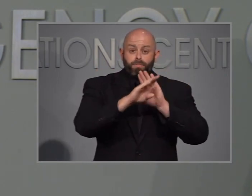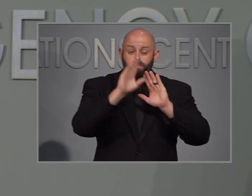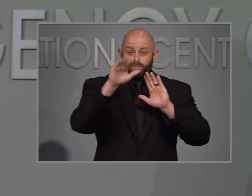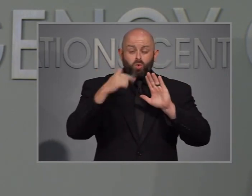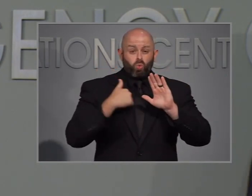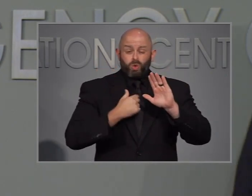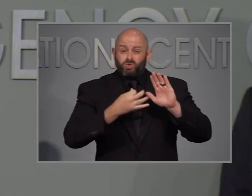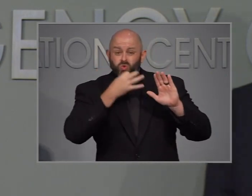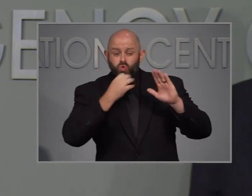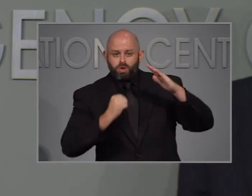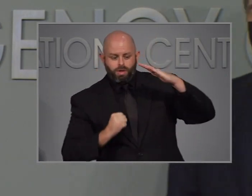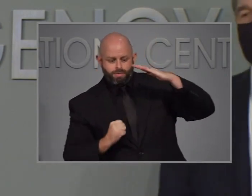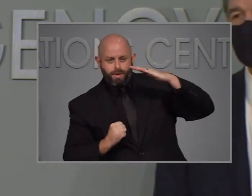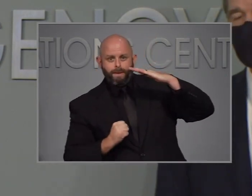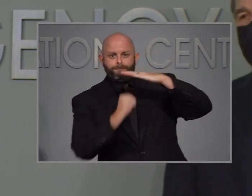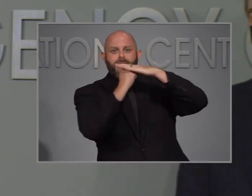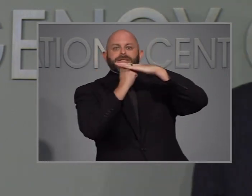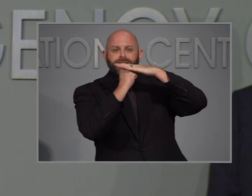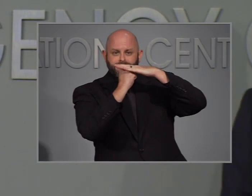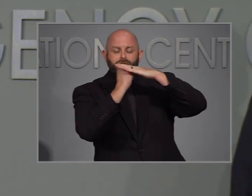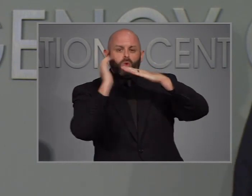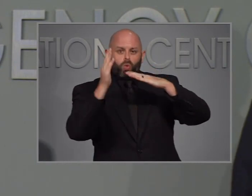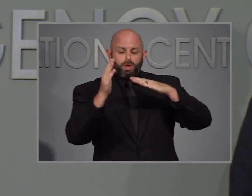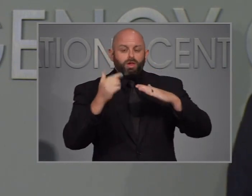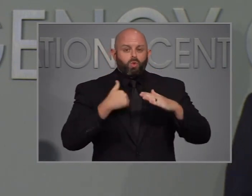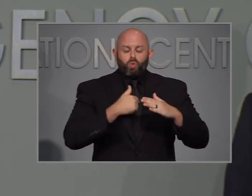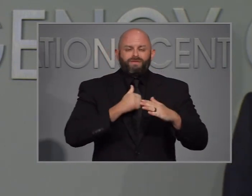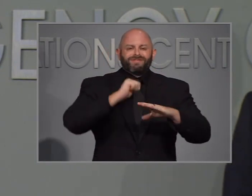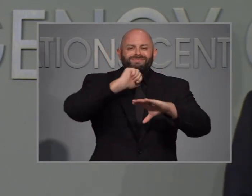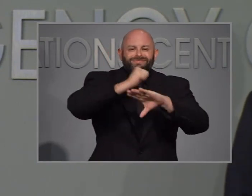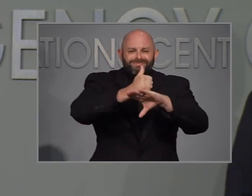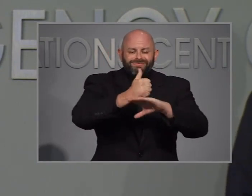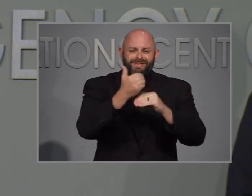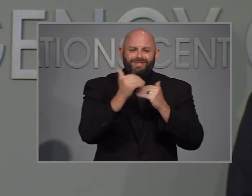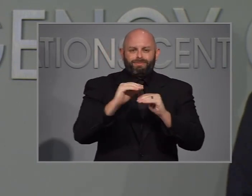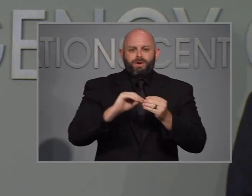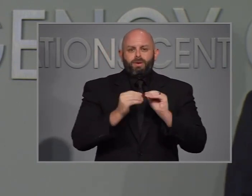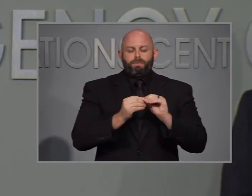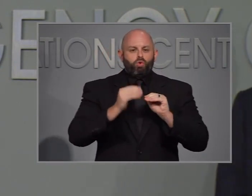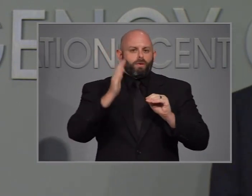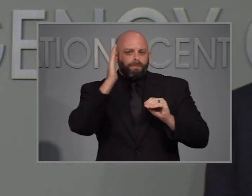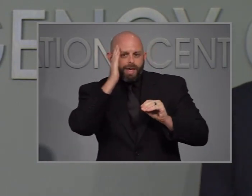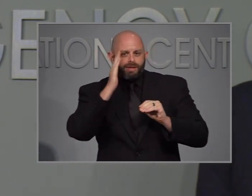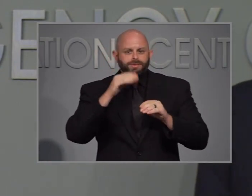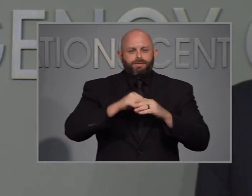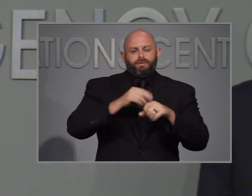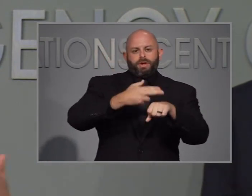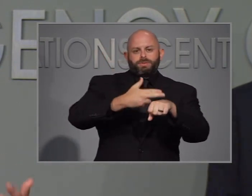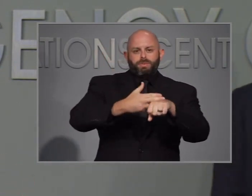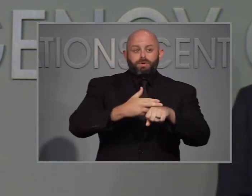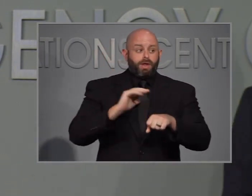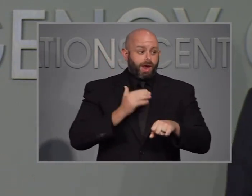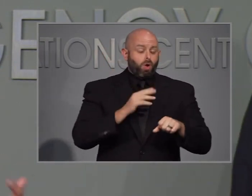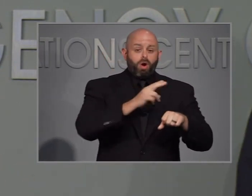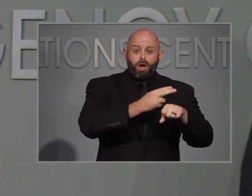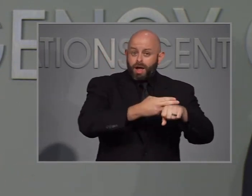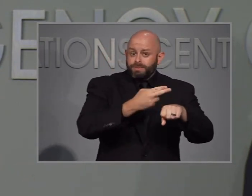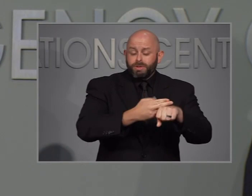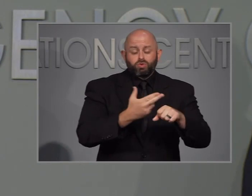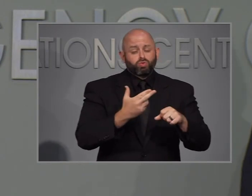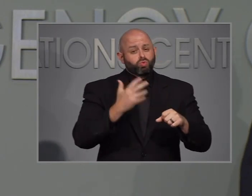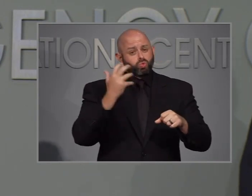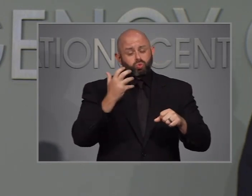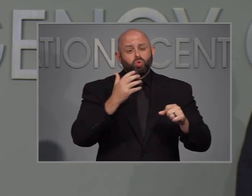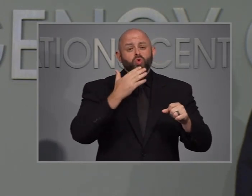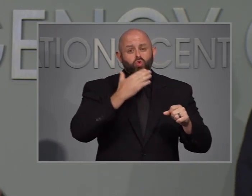vamos a llegar al tope de capacidad. Hay cierto número limitado de capacidad. Nuestros hospitales han